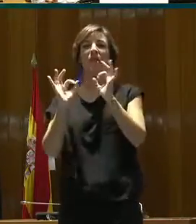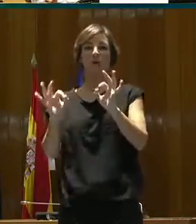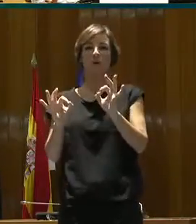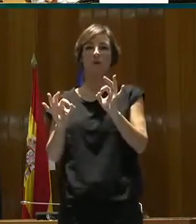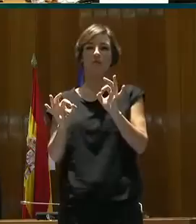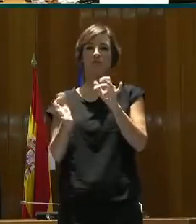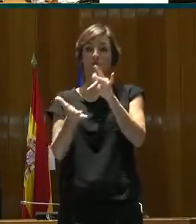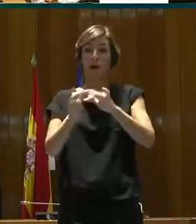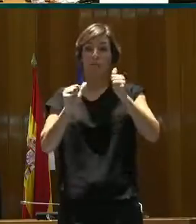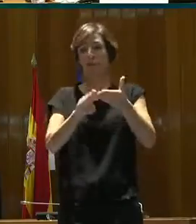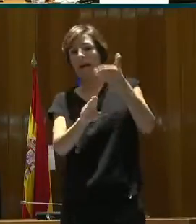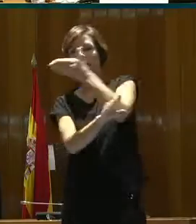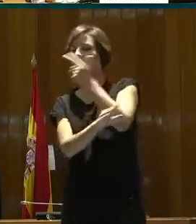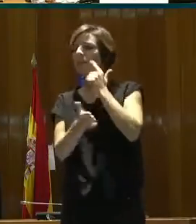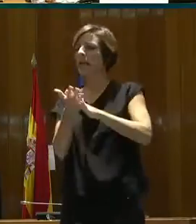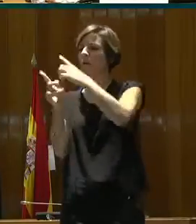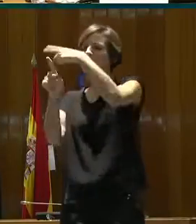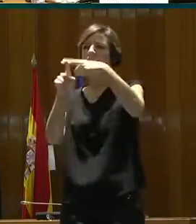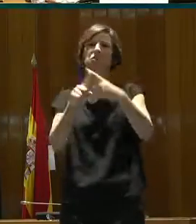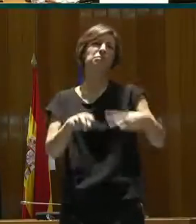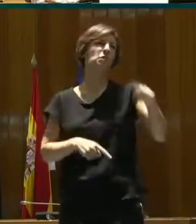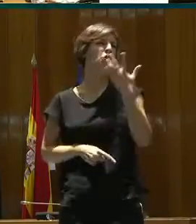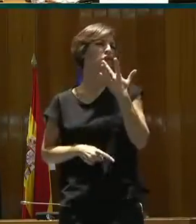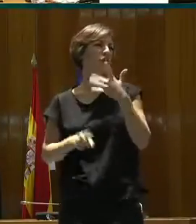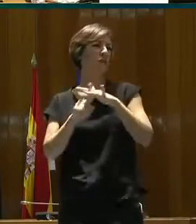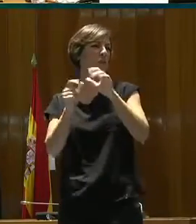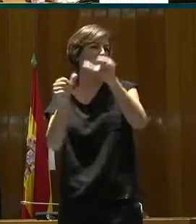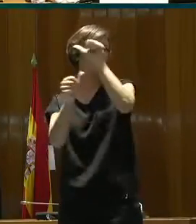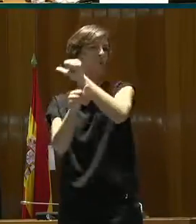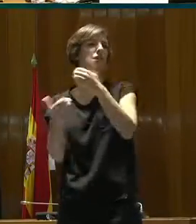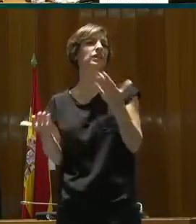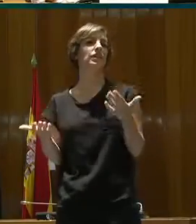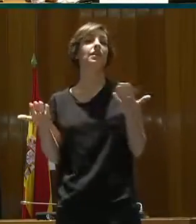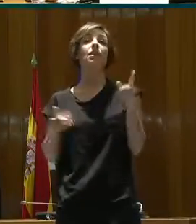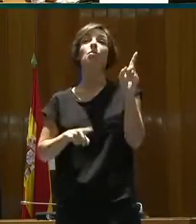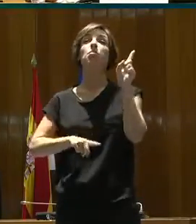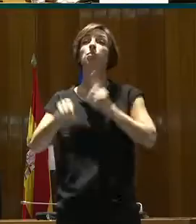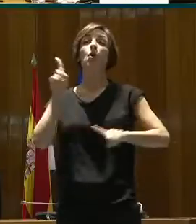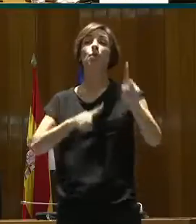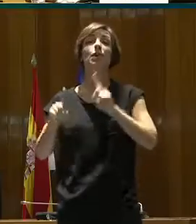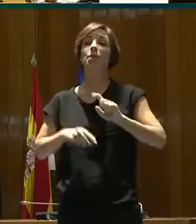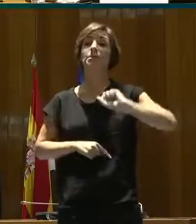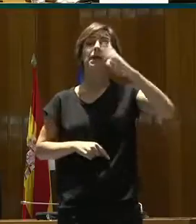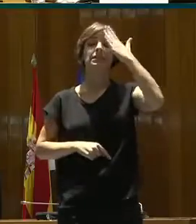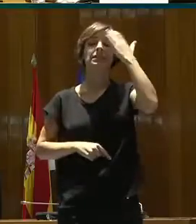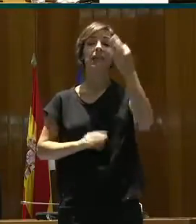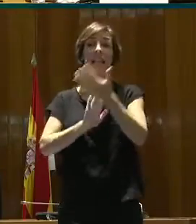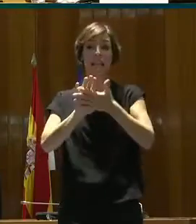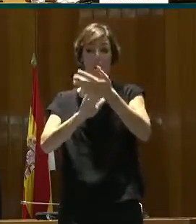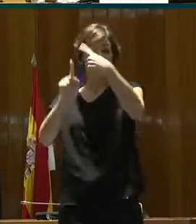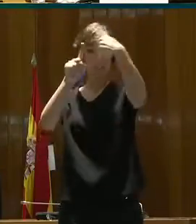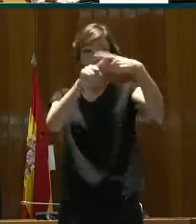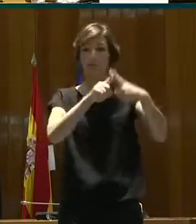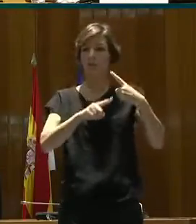la que nos encontramos con las lenguas de signos son conocidas de todos ustedes, y el problema de base que tenemos es que las lenguas de signos